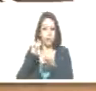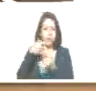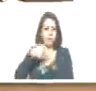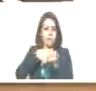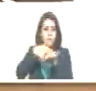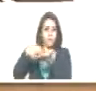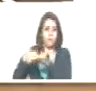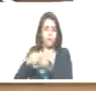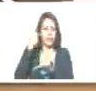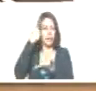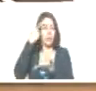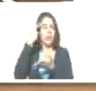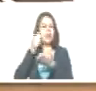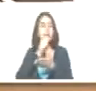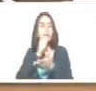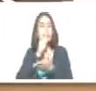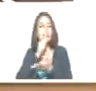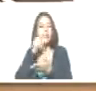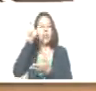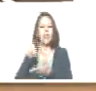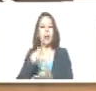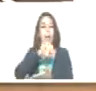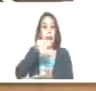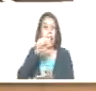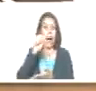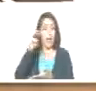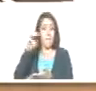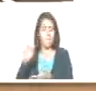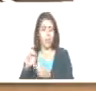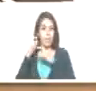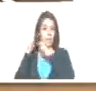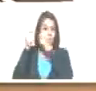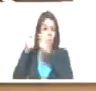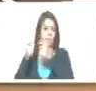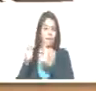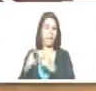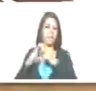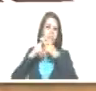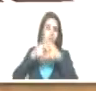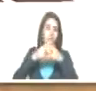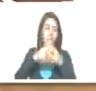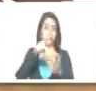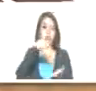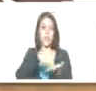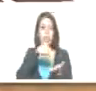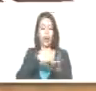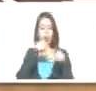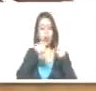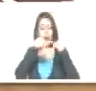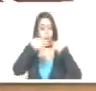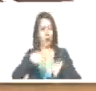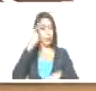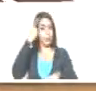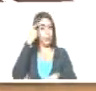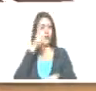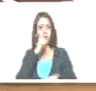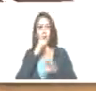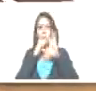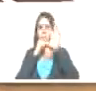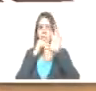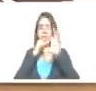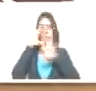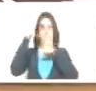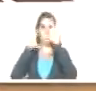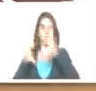a quién puso Jaime Lucinchi a refinanciar esa deuda. Y hoy sabemos que no hay país del mundo que